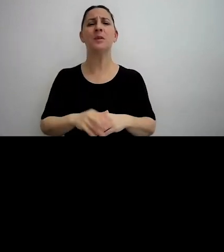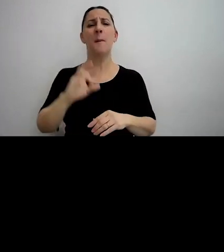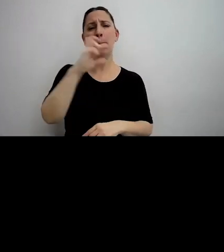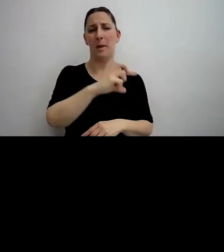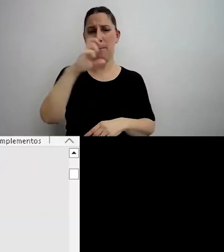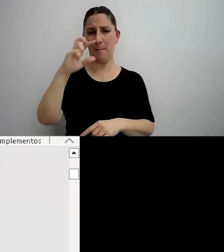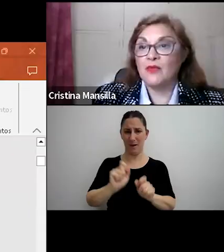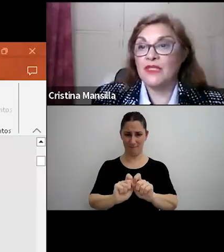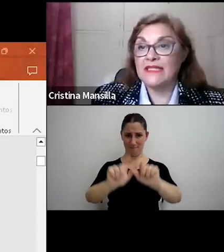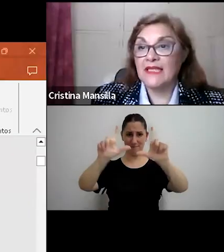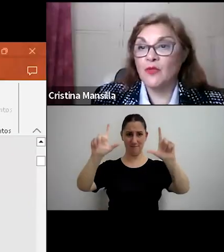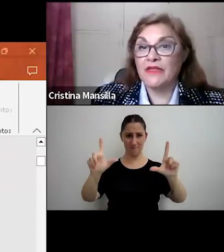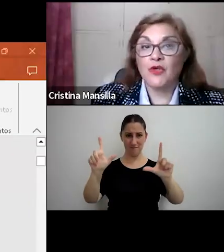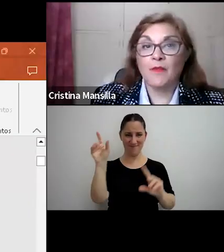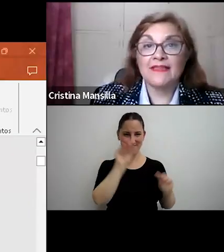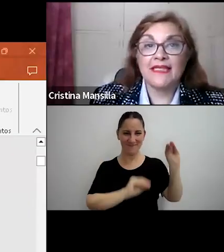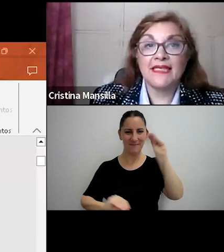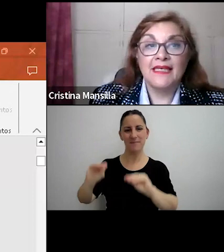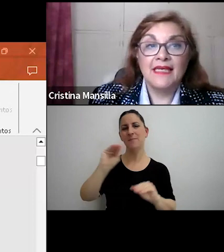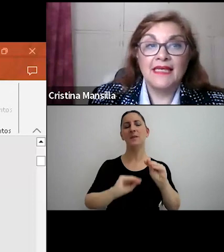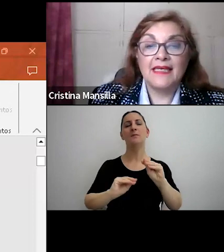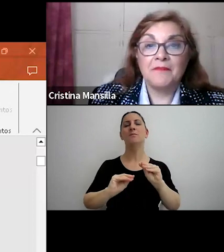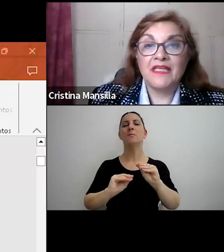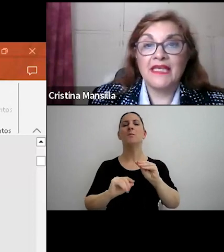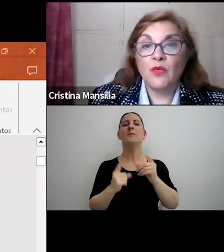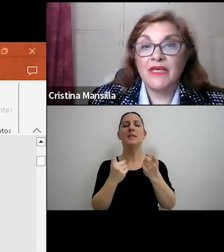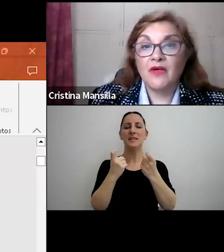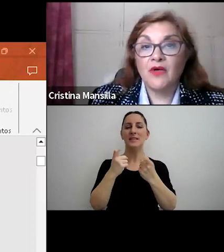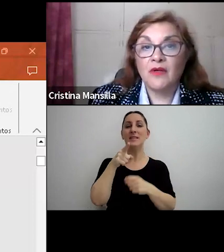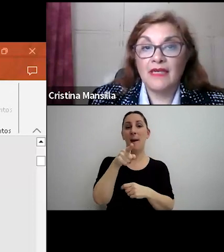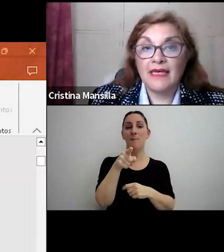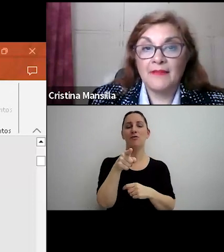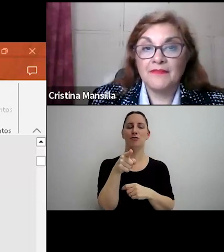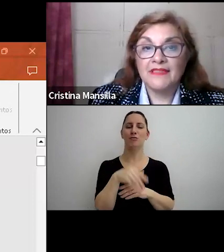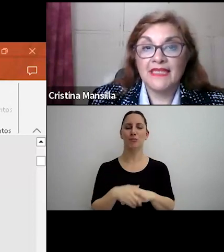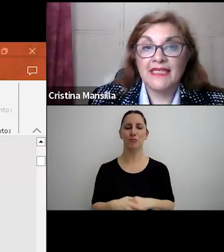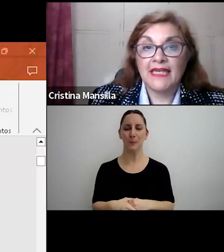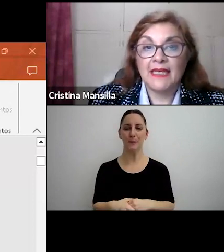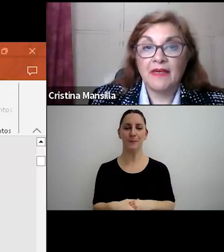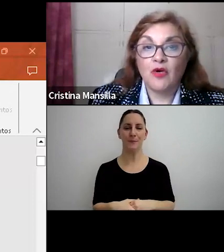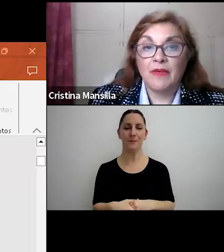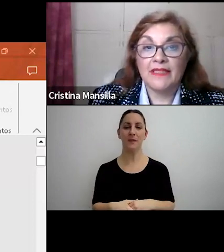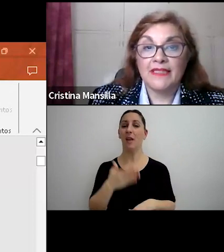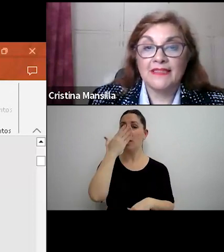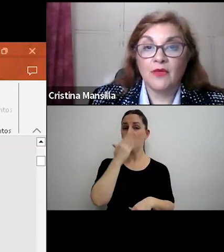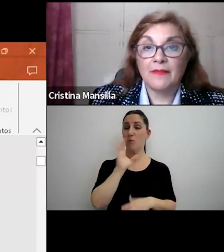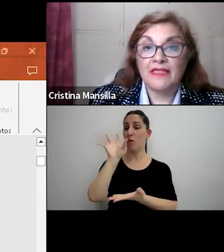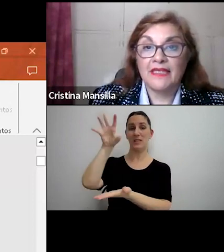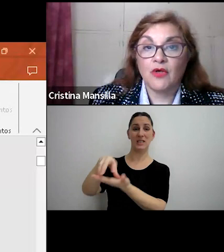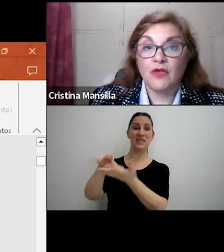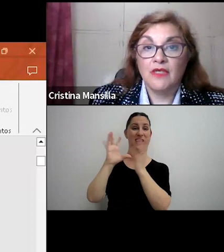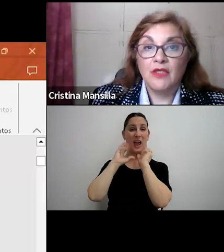en que preparamos utilizando un patrón base y que luego la Secretaría va a compartir